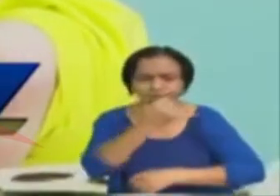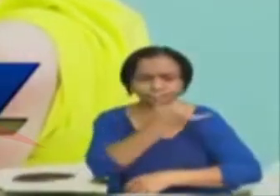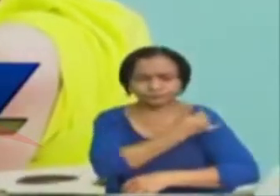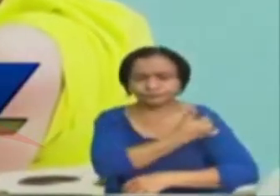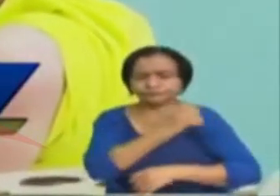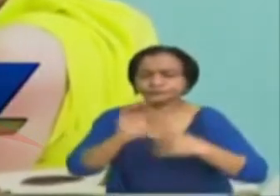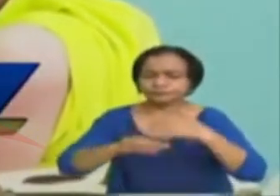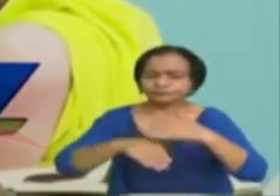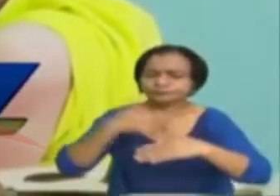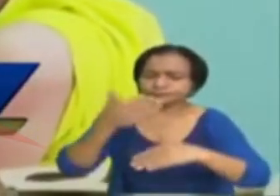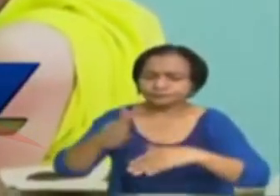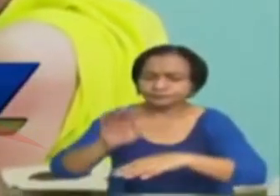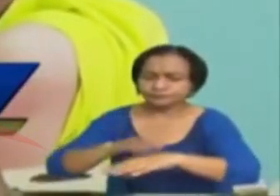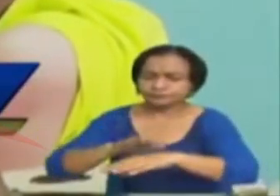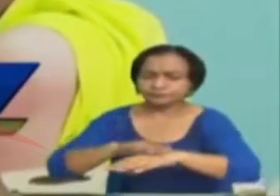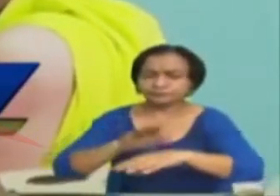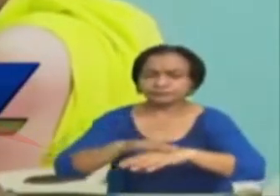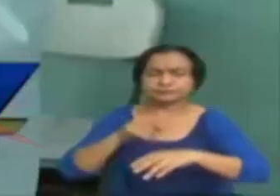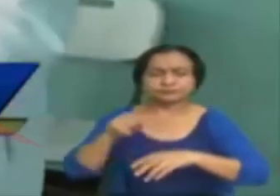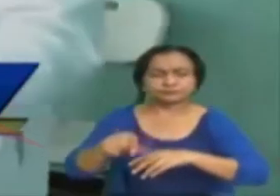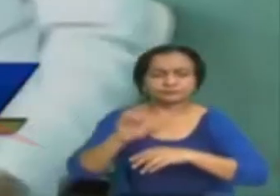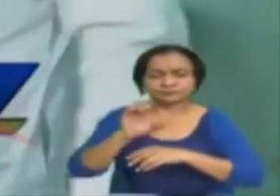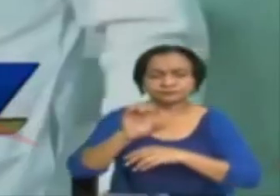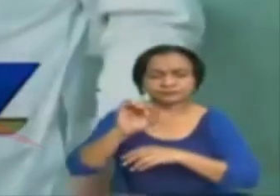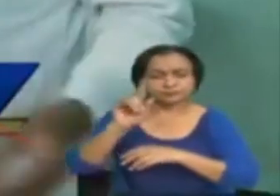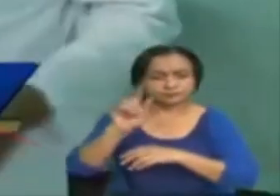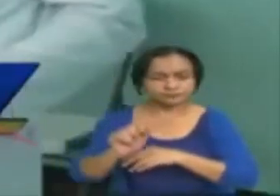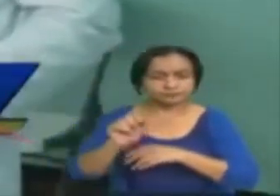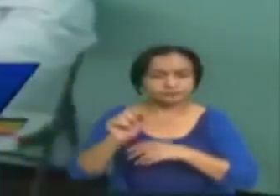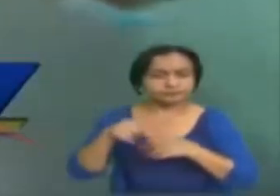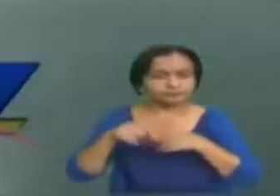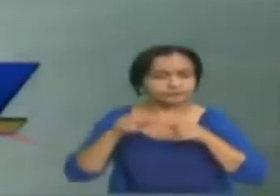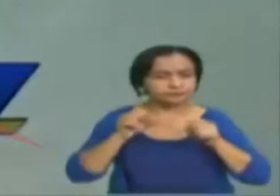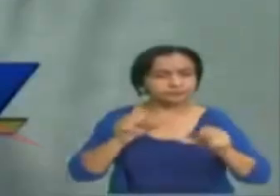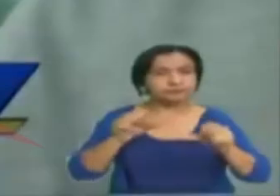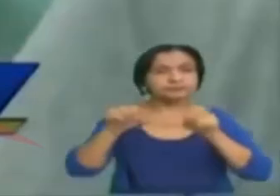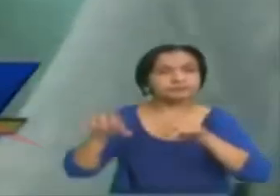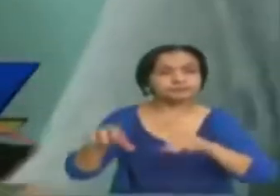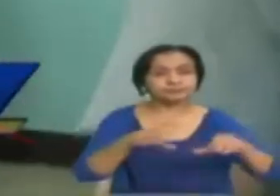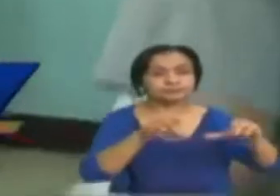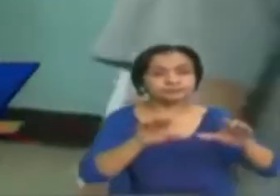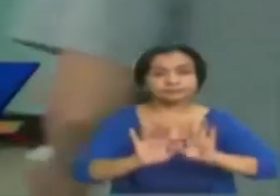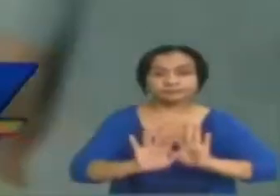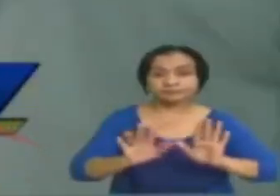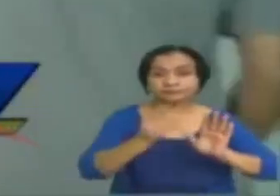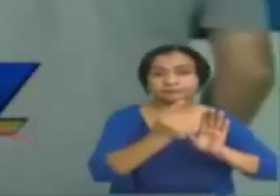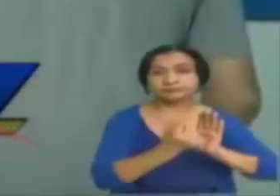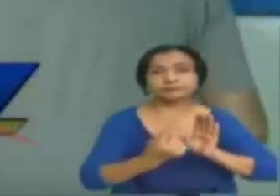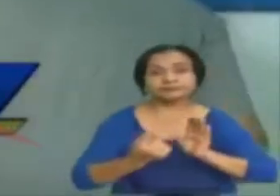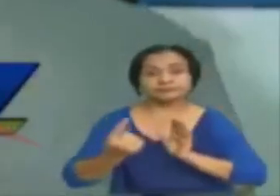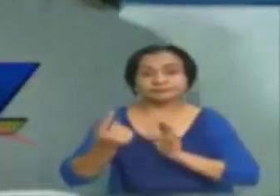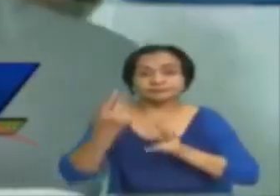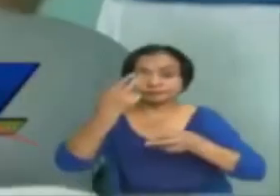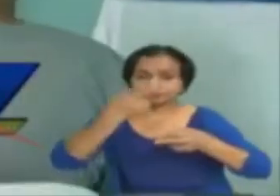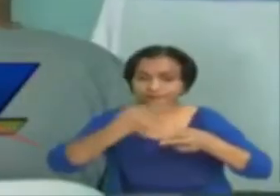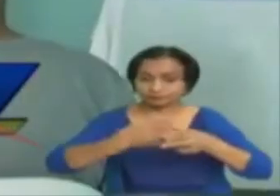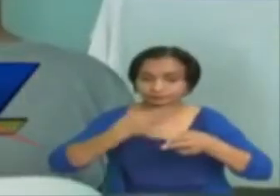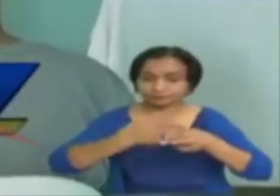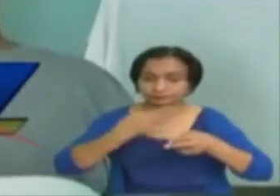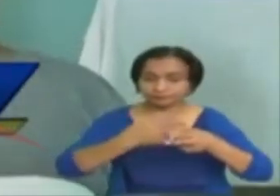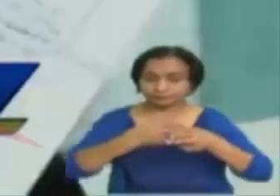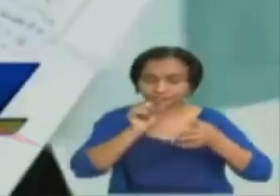vacunación voluntaria, mañana martes, en Managua, en el Hospital Alemán, en el Berta